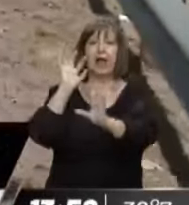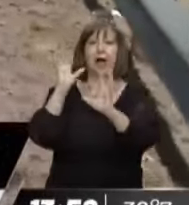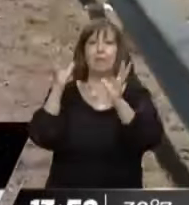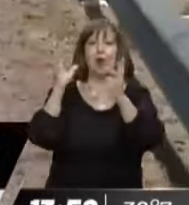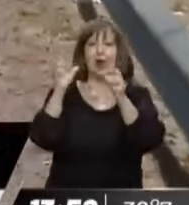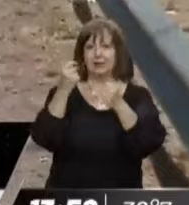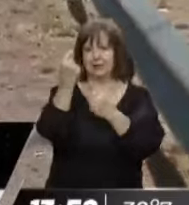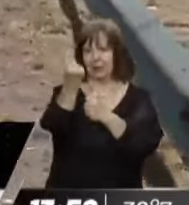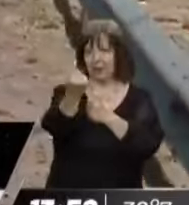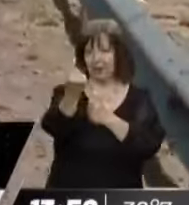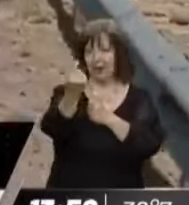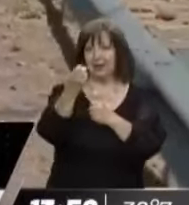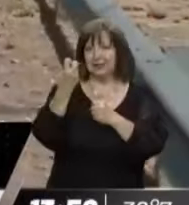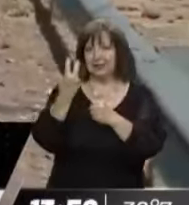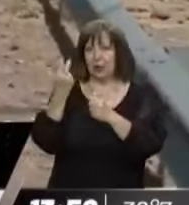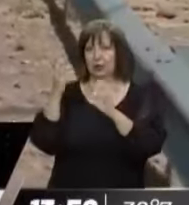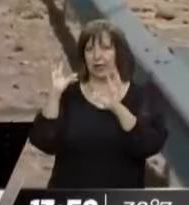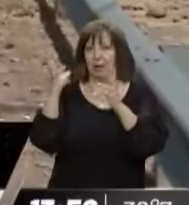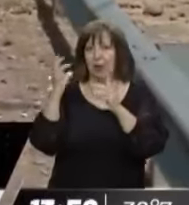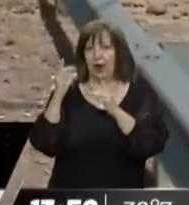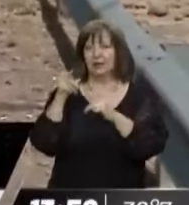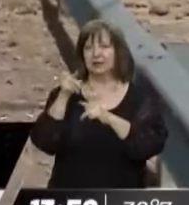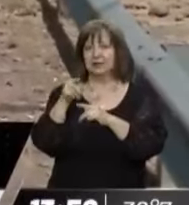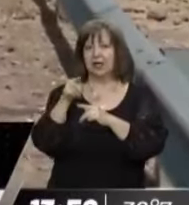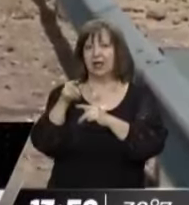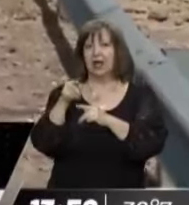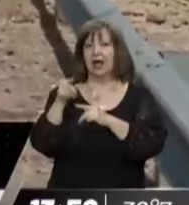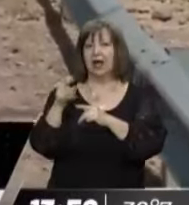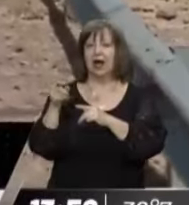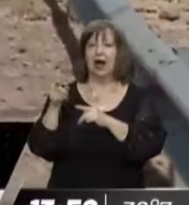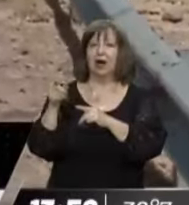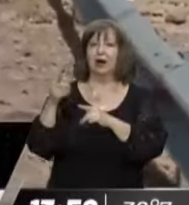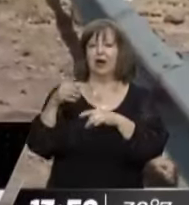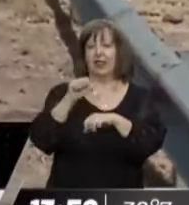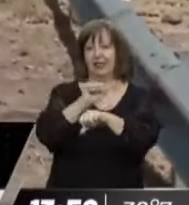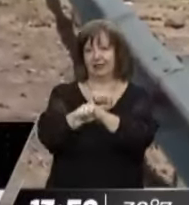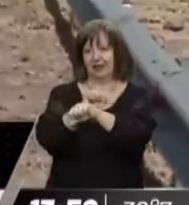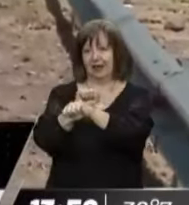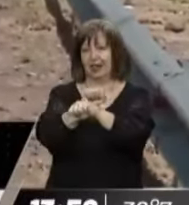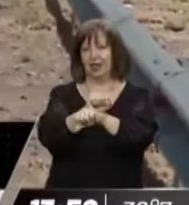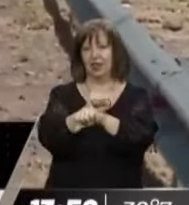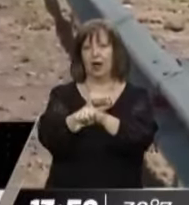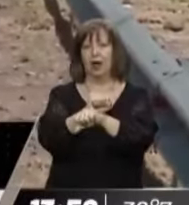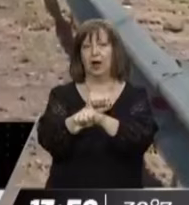esta segunda es donde van a justamente introducir ahora al detenido, que lo